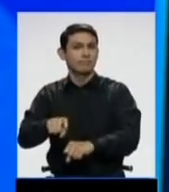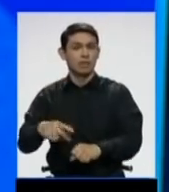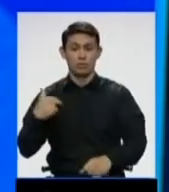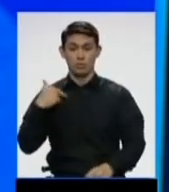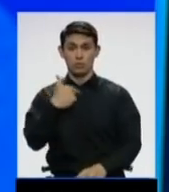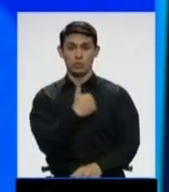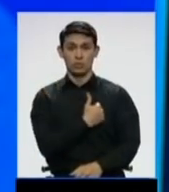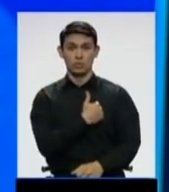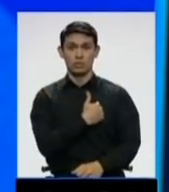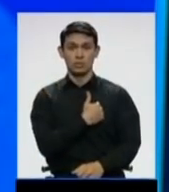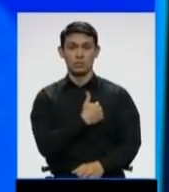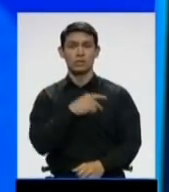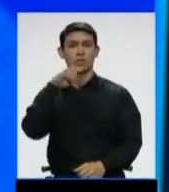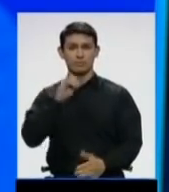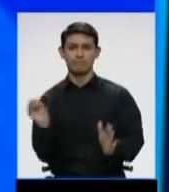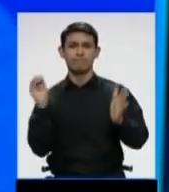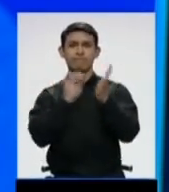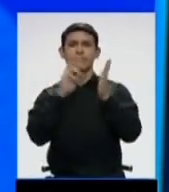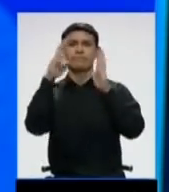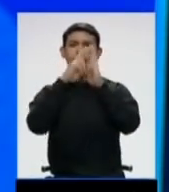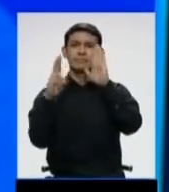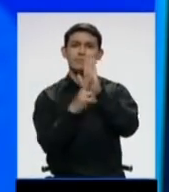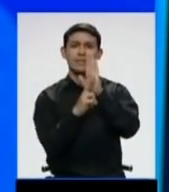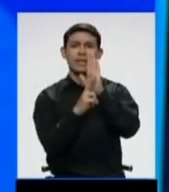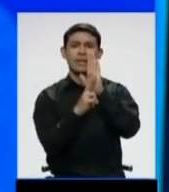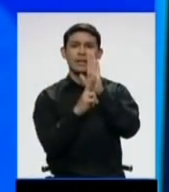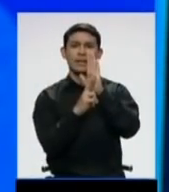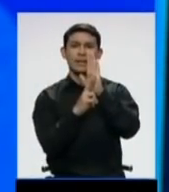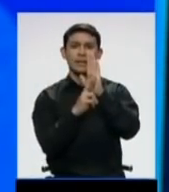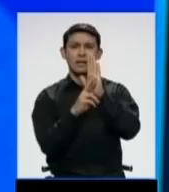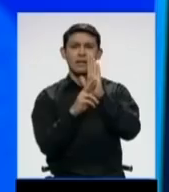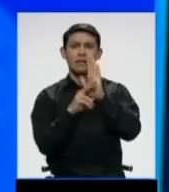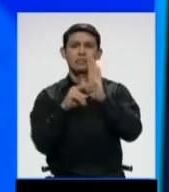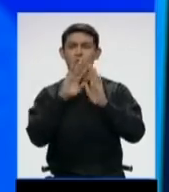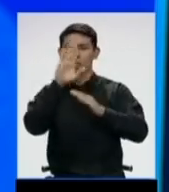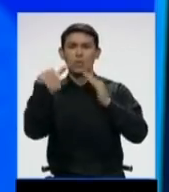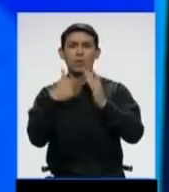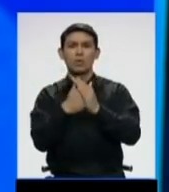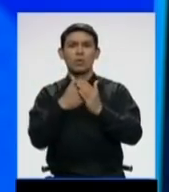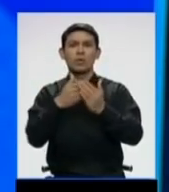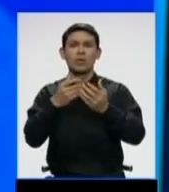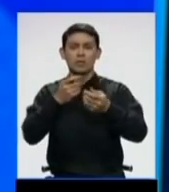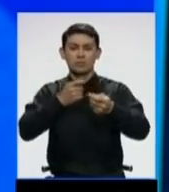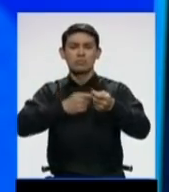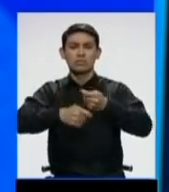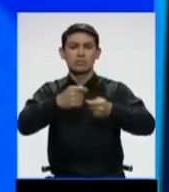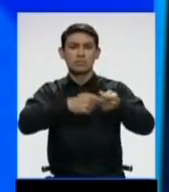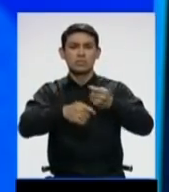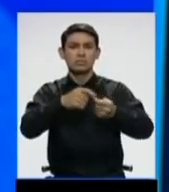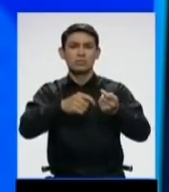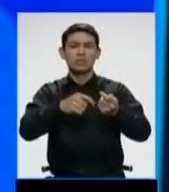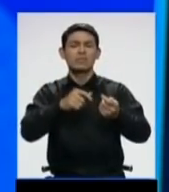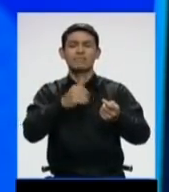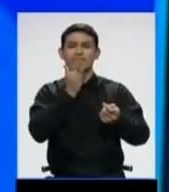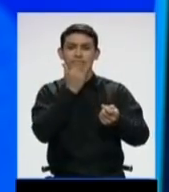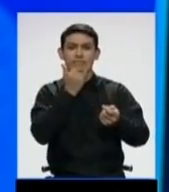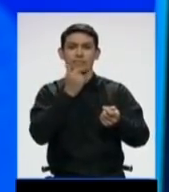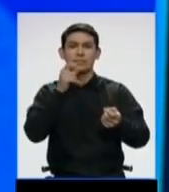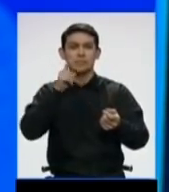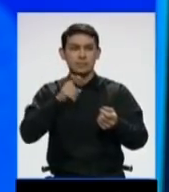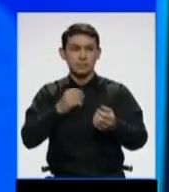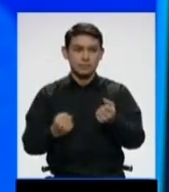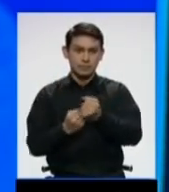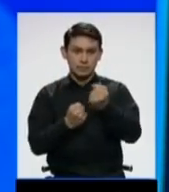Nosotros vamos a reglamentar, formalizar y registrar todo el comercio informal. Tenemos incluso que darle